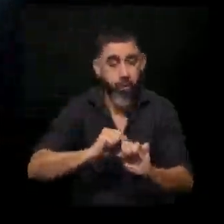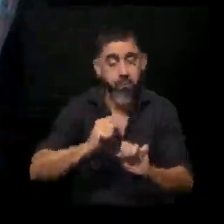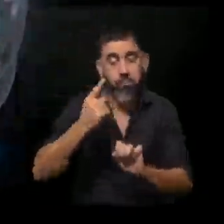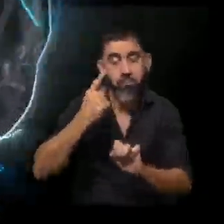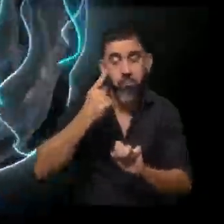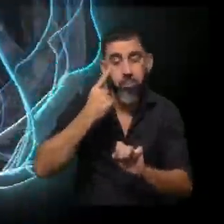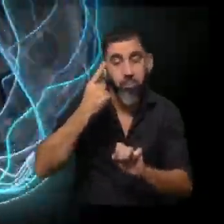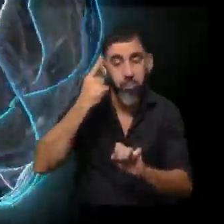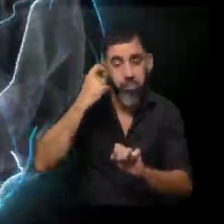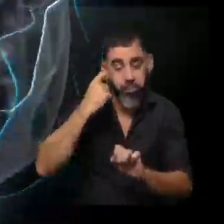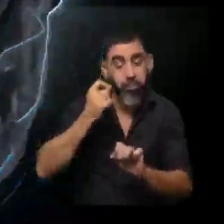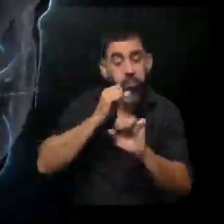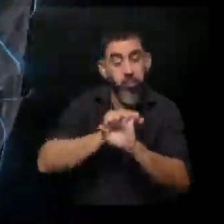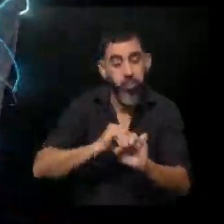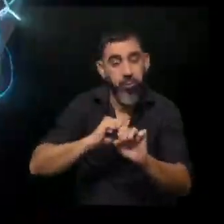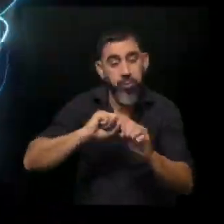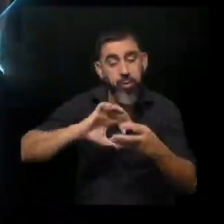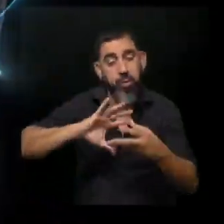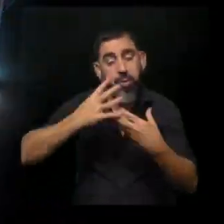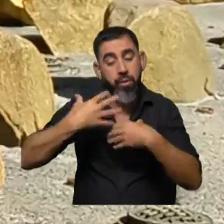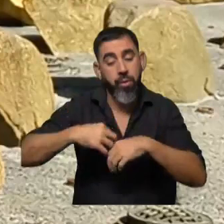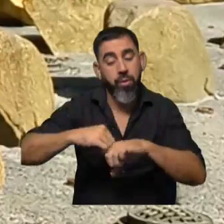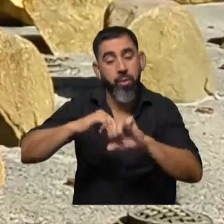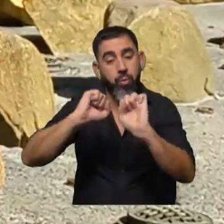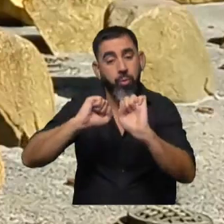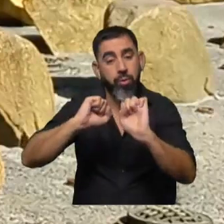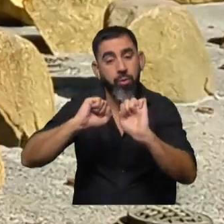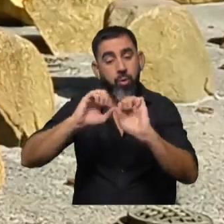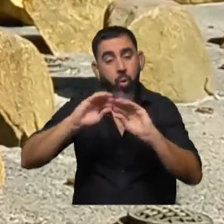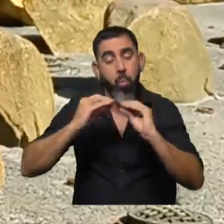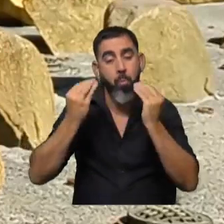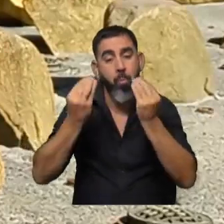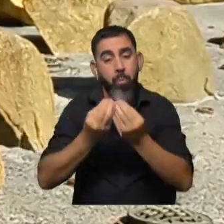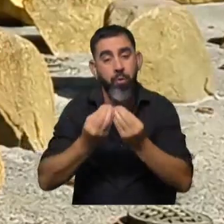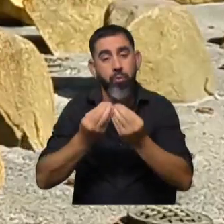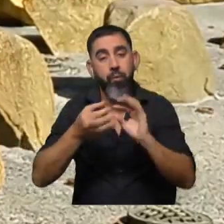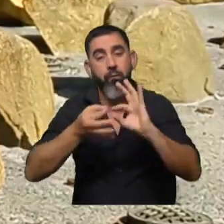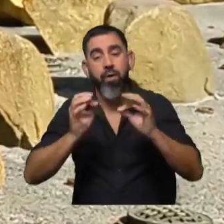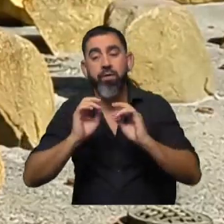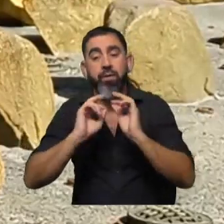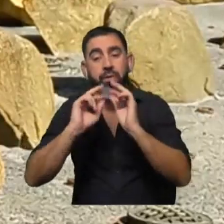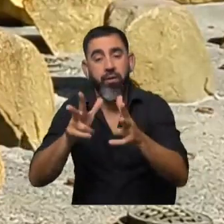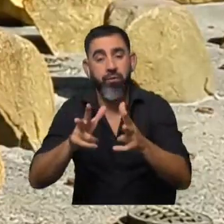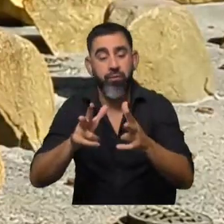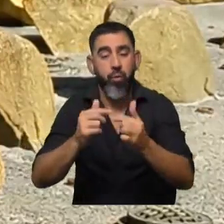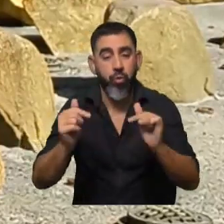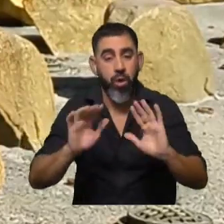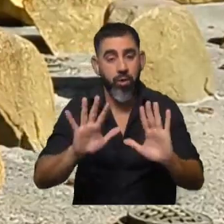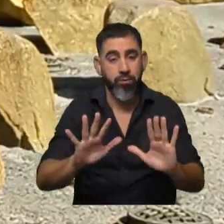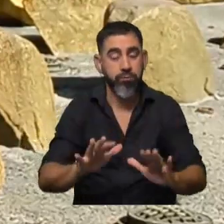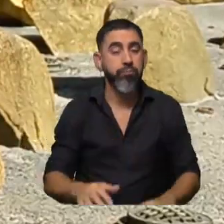experimentales, pero con los cuales pueden decodificar completamente qué frases están diciendo o cosas así, lo cual